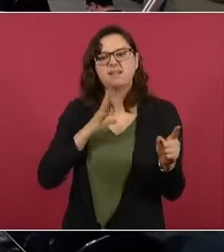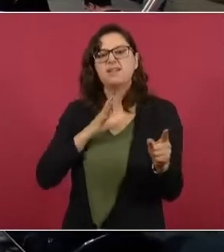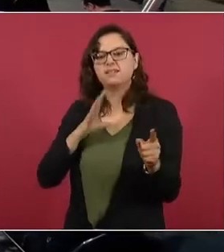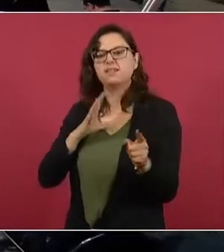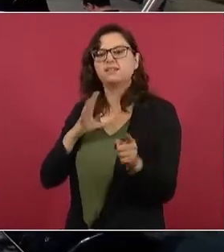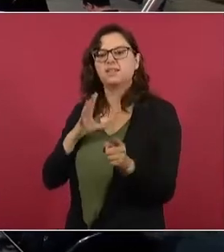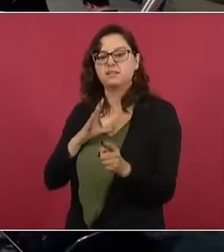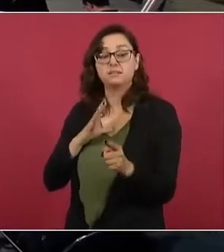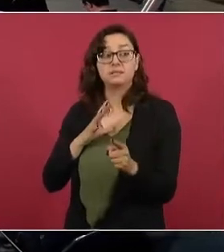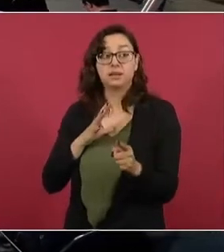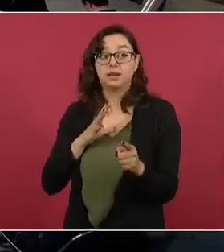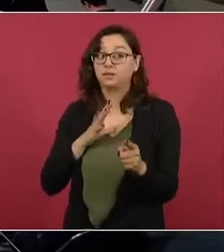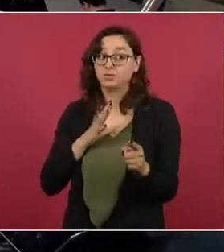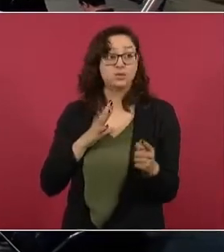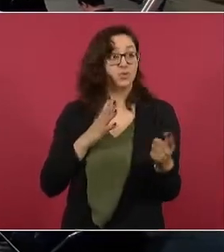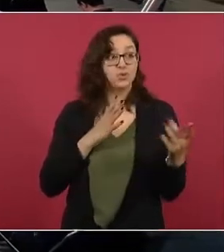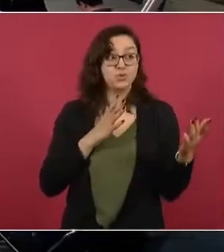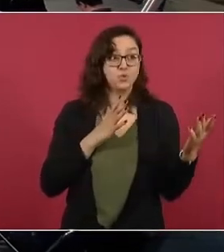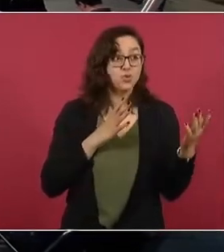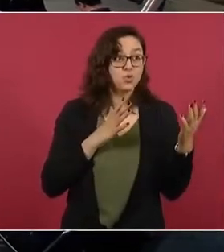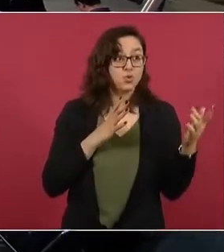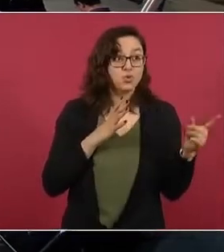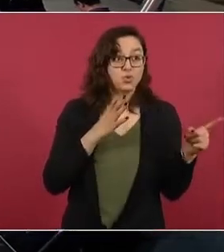y también qué no hay.